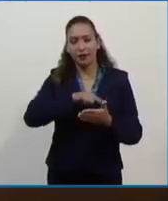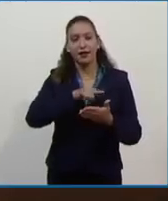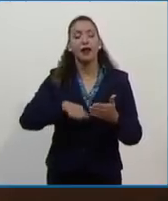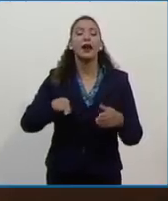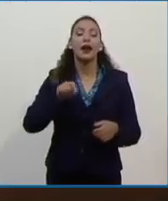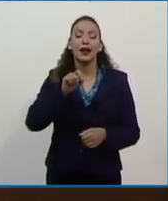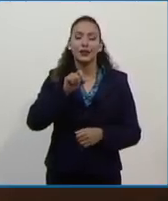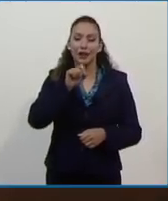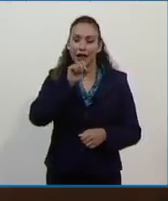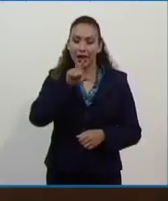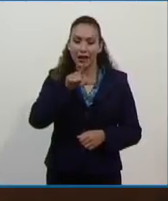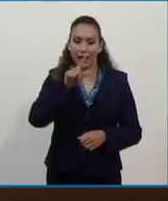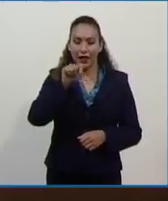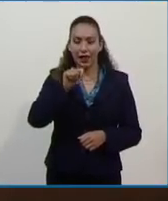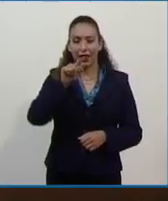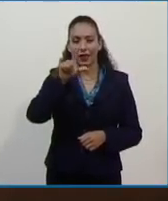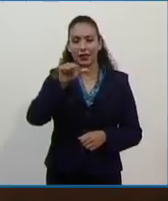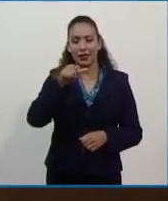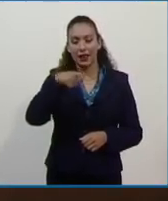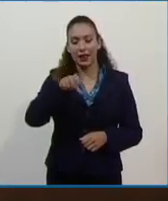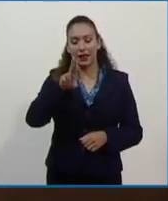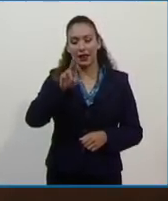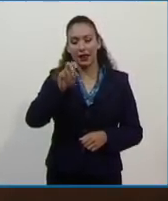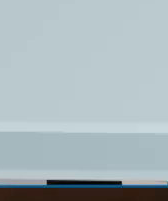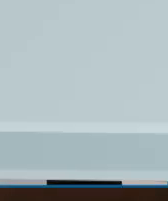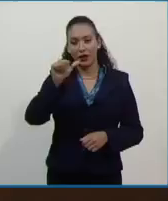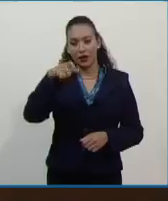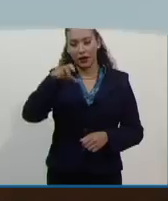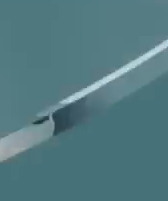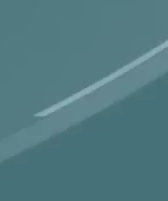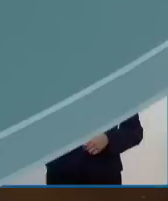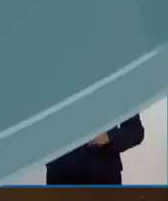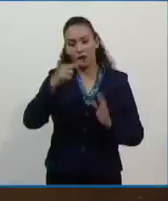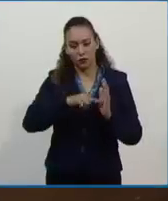en Jalisco en el año 2021.